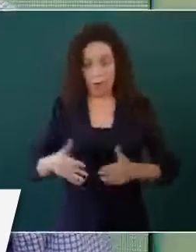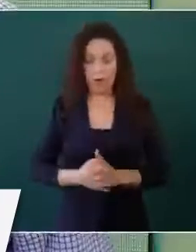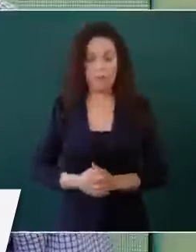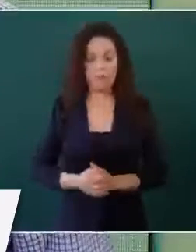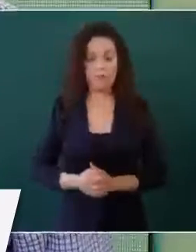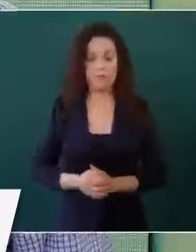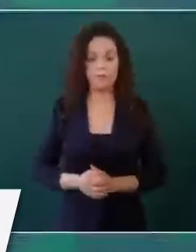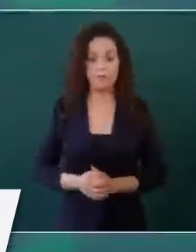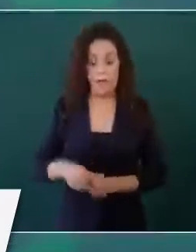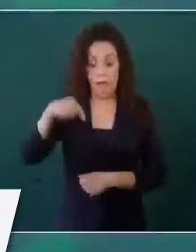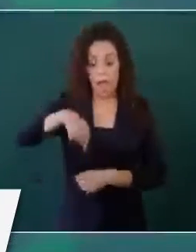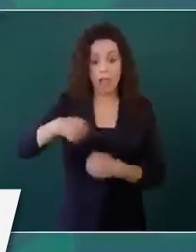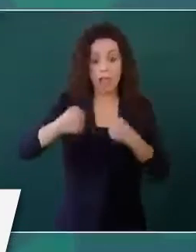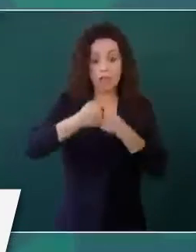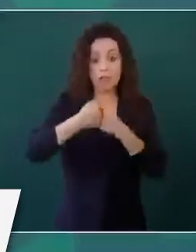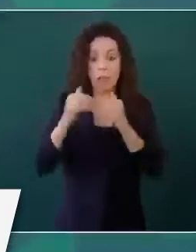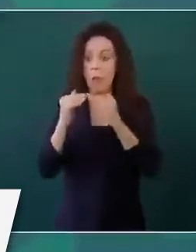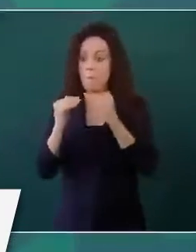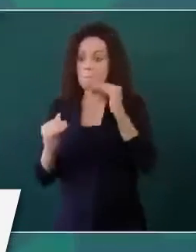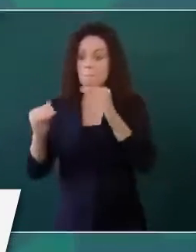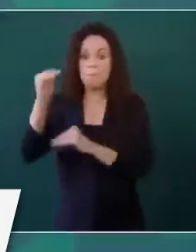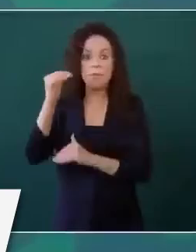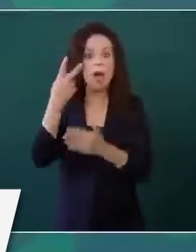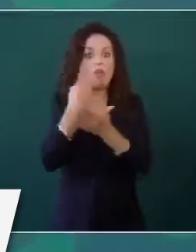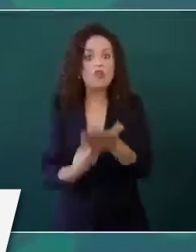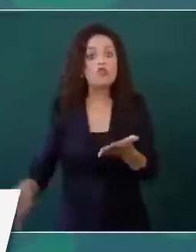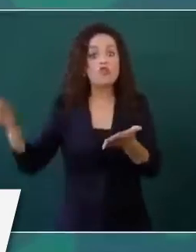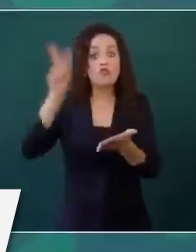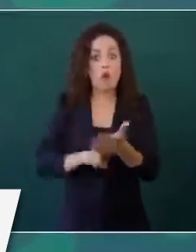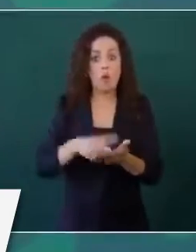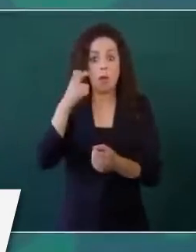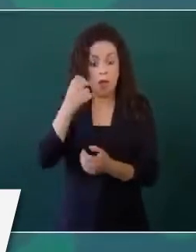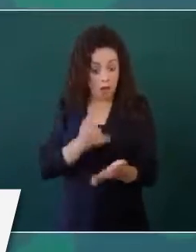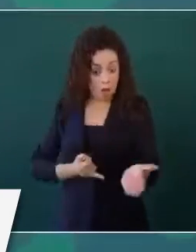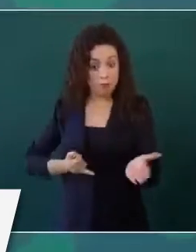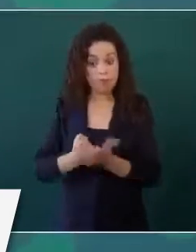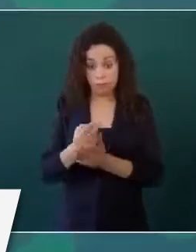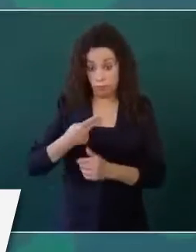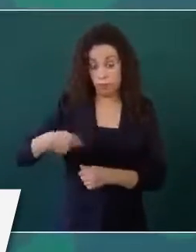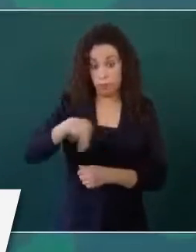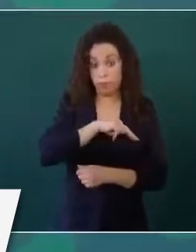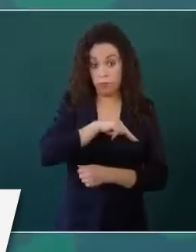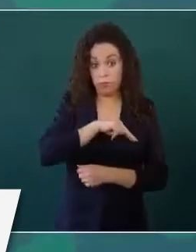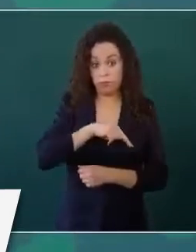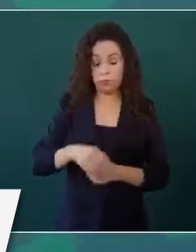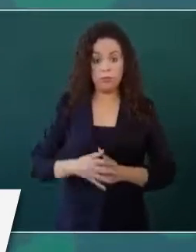la frontera decidimos aumentarlo al doble del salario mínimo.